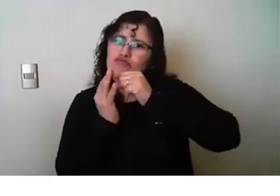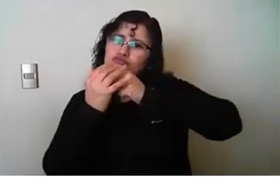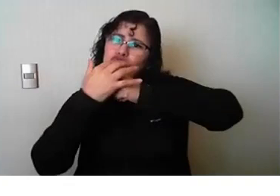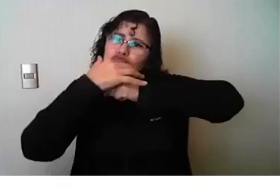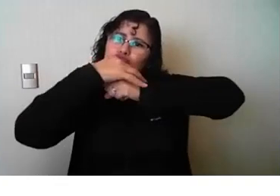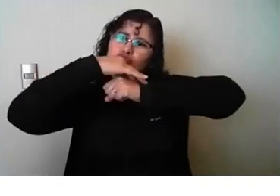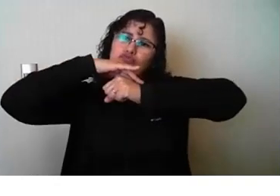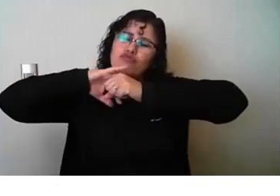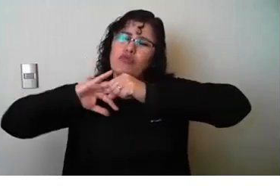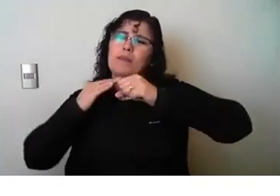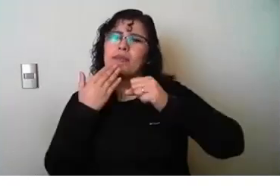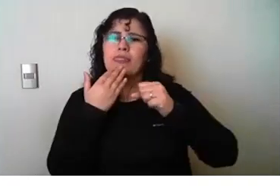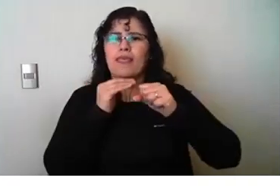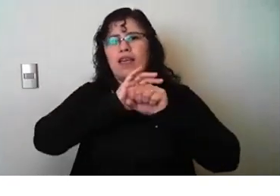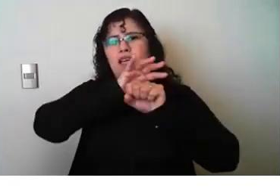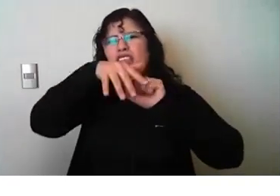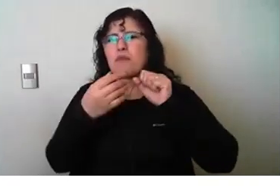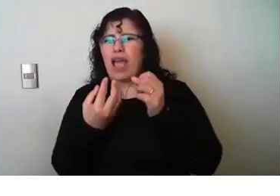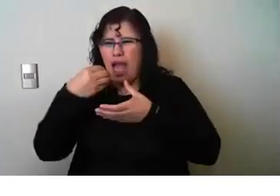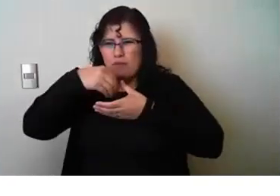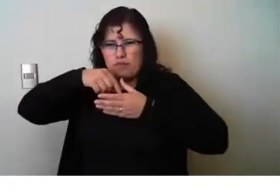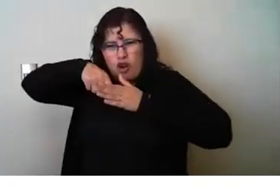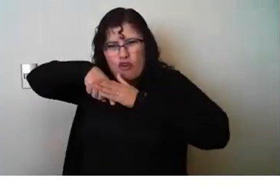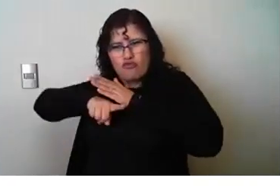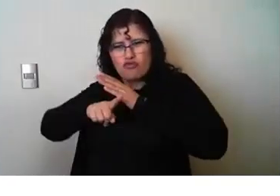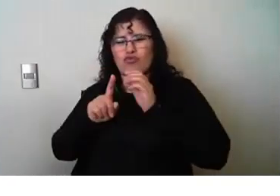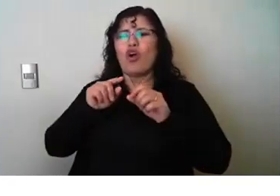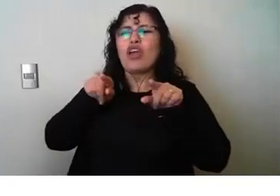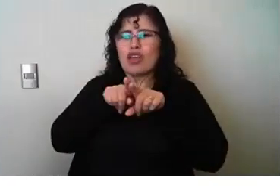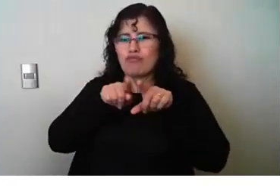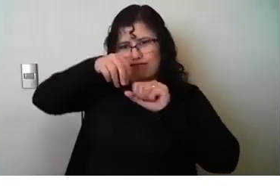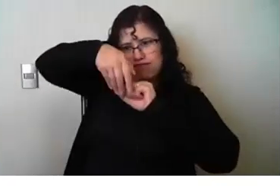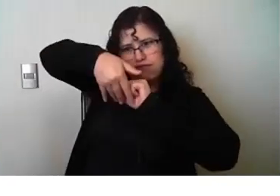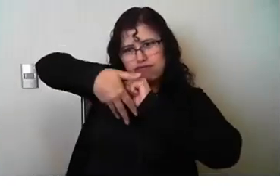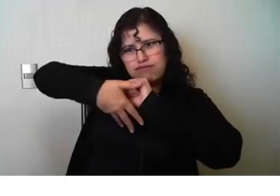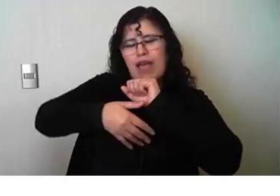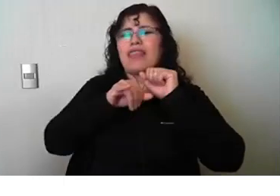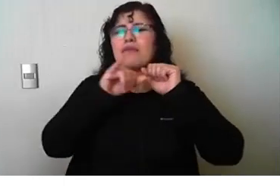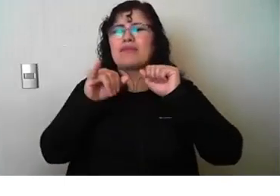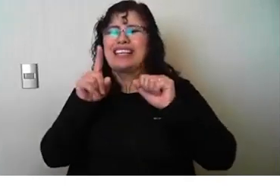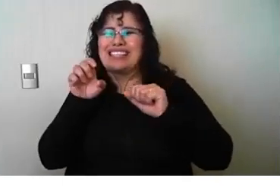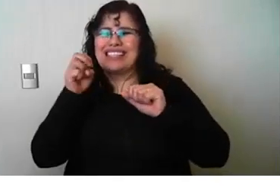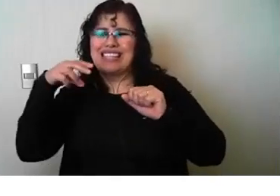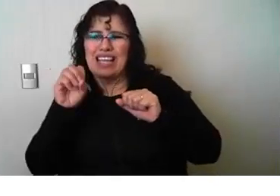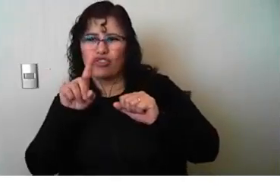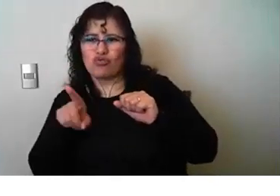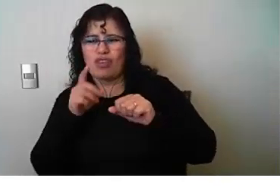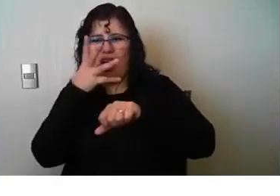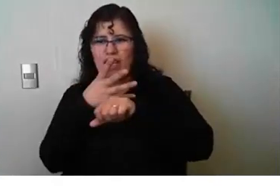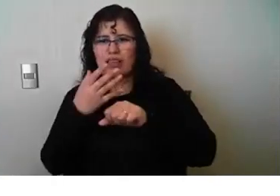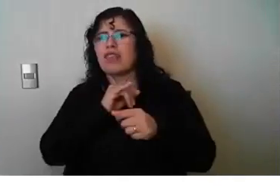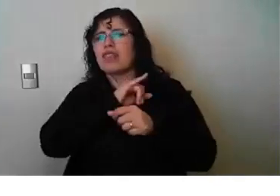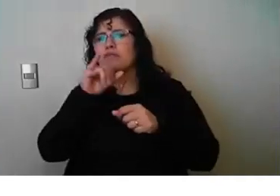desde toda la superficie, de la parte más profunda. Se forma una serie de senos, hay una confluencia de los